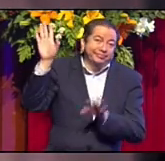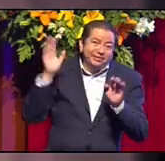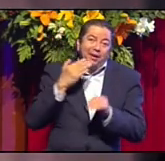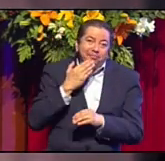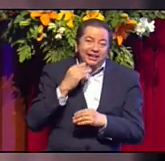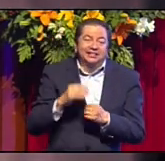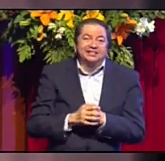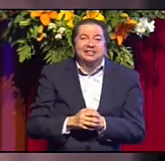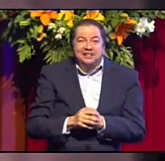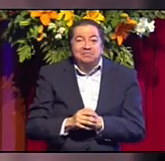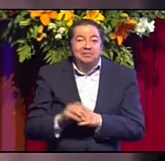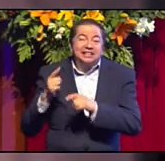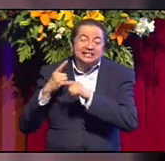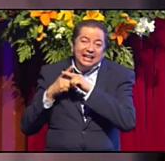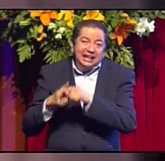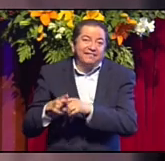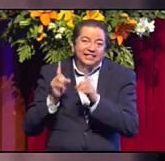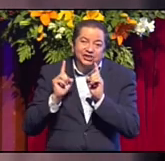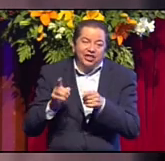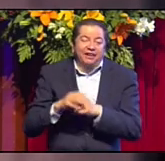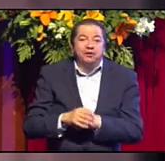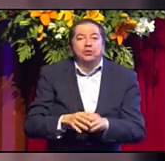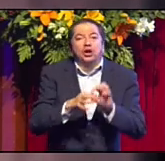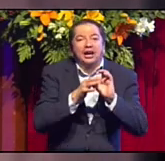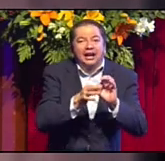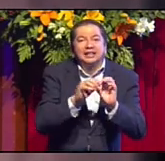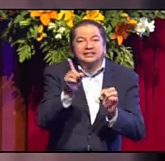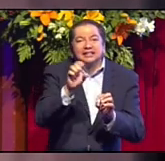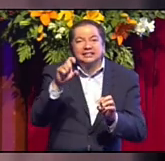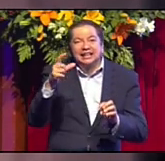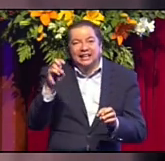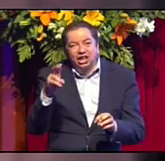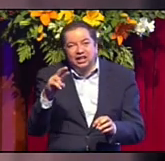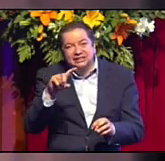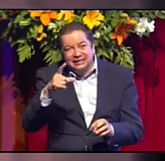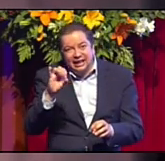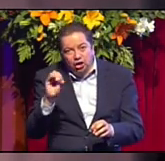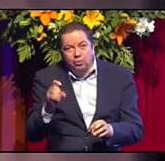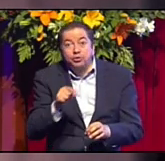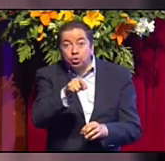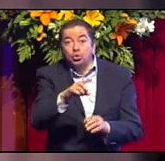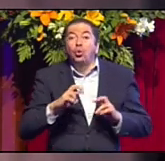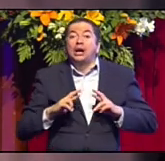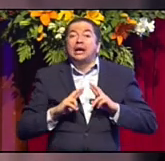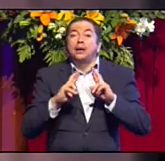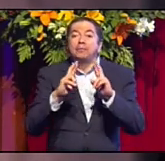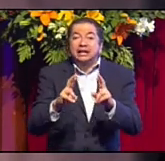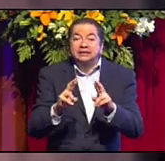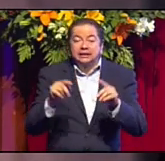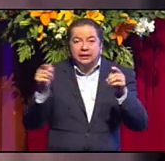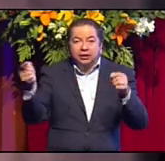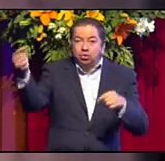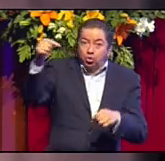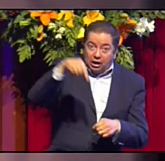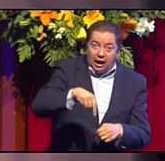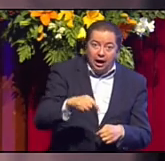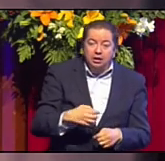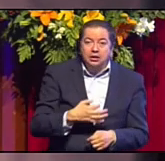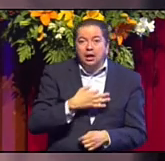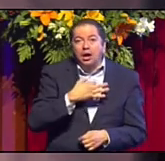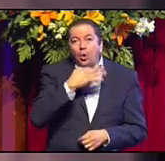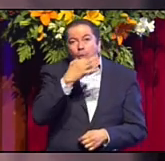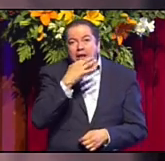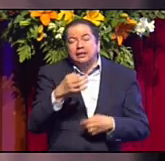Pero la verdad es que hay sacrificios que hacer. Pero lo agradecemos, Sergio, porque lo que tú representas a nivel mundial, que estés en la cuenta pública de una